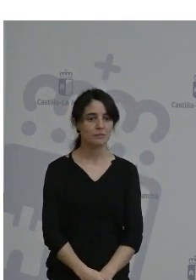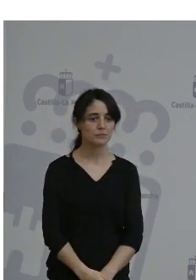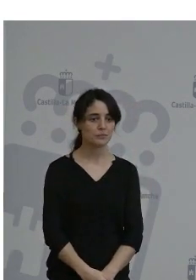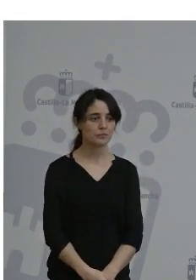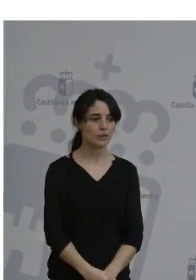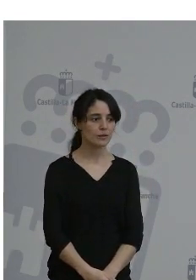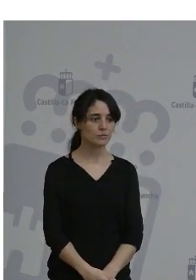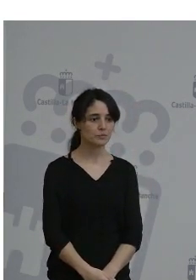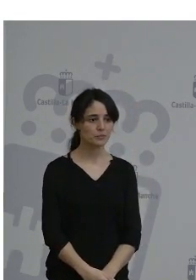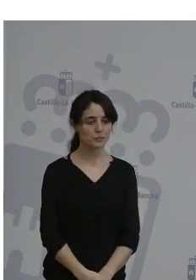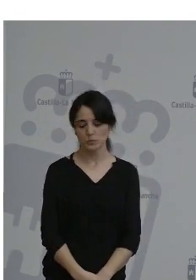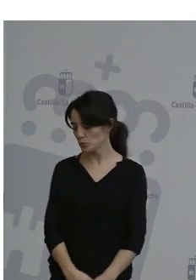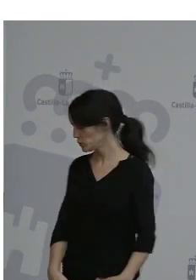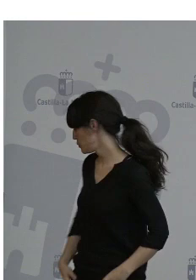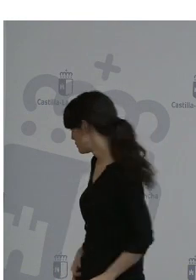¡Aplausos!